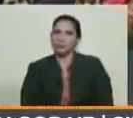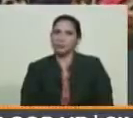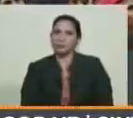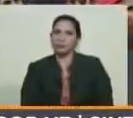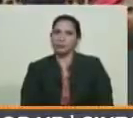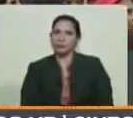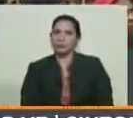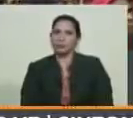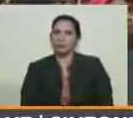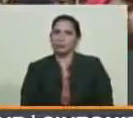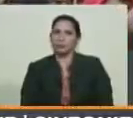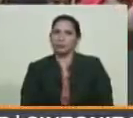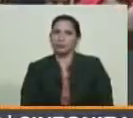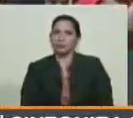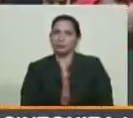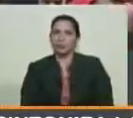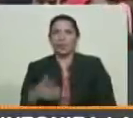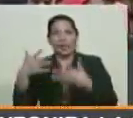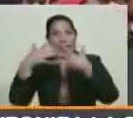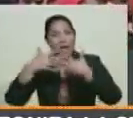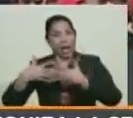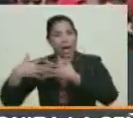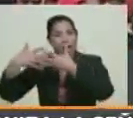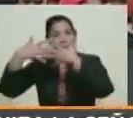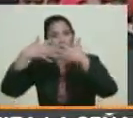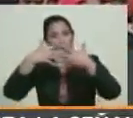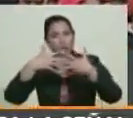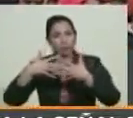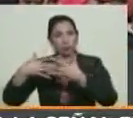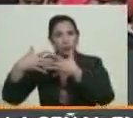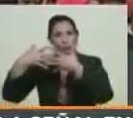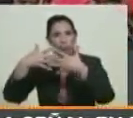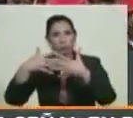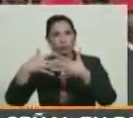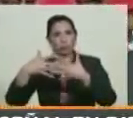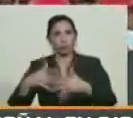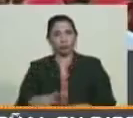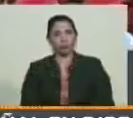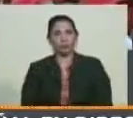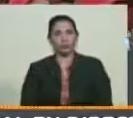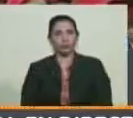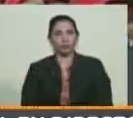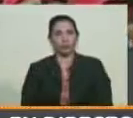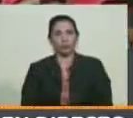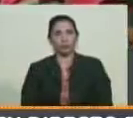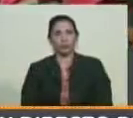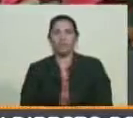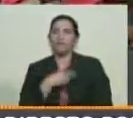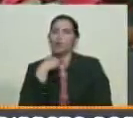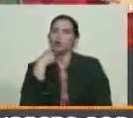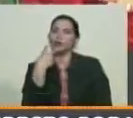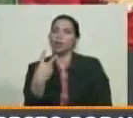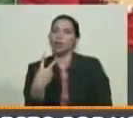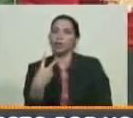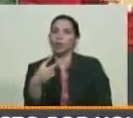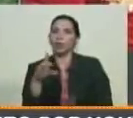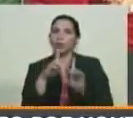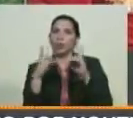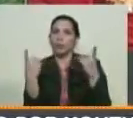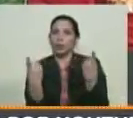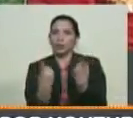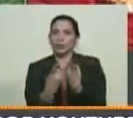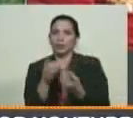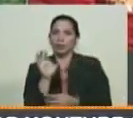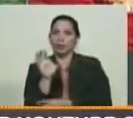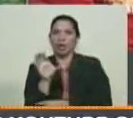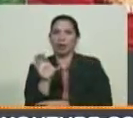de Estados Unidos, señor Bolton, vocero del Departamento de Estado, que ellos no tenían nada